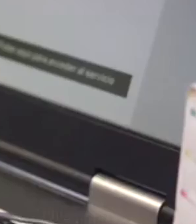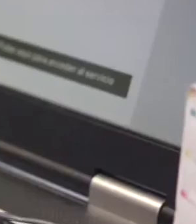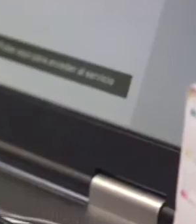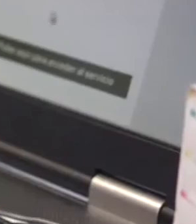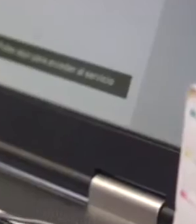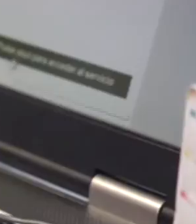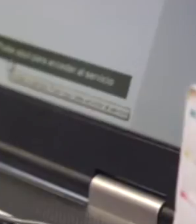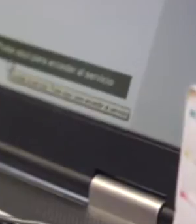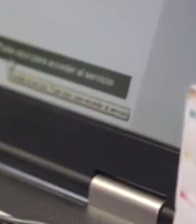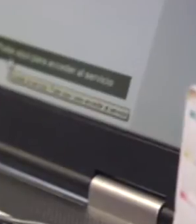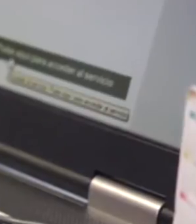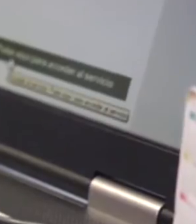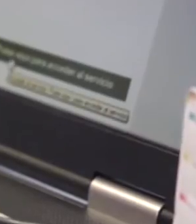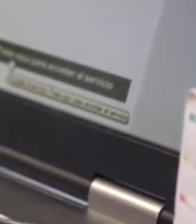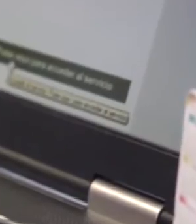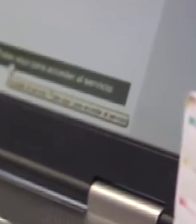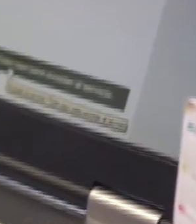necesitas ayuda.